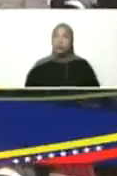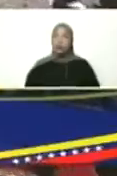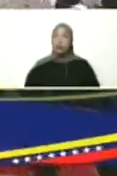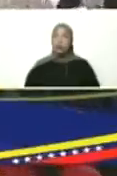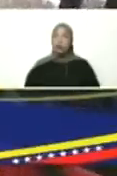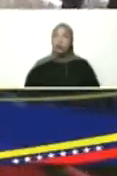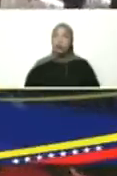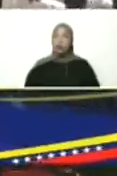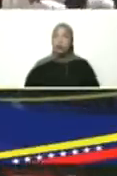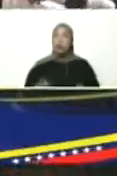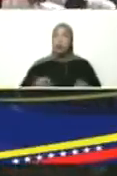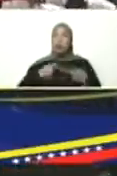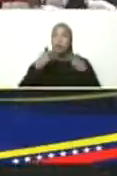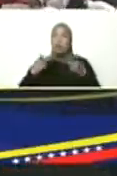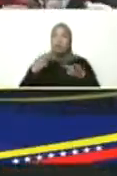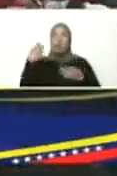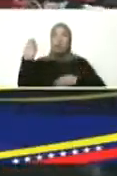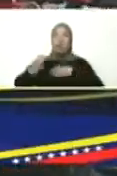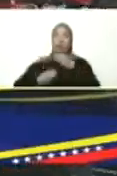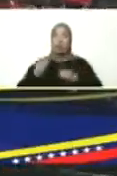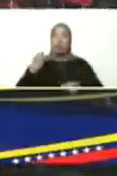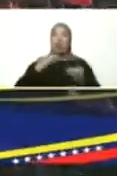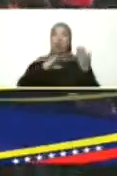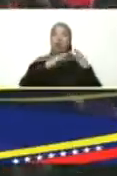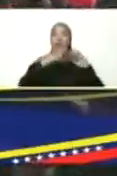El valor de una organización